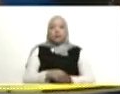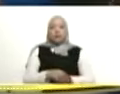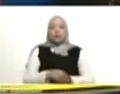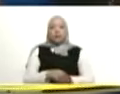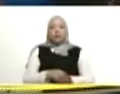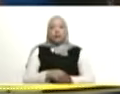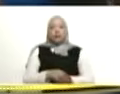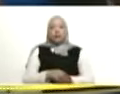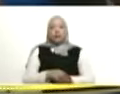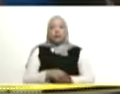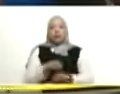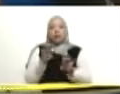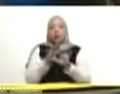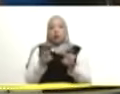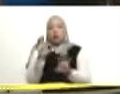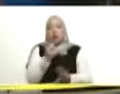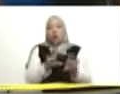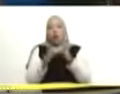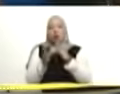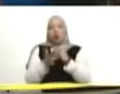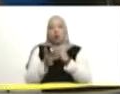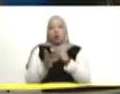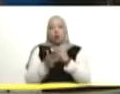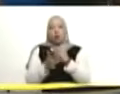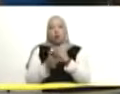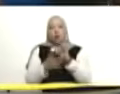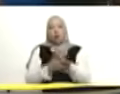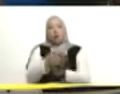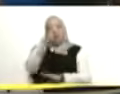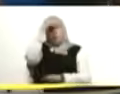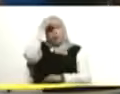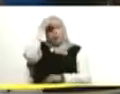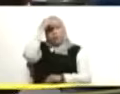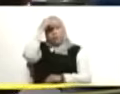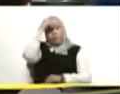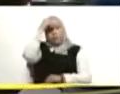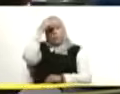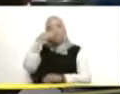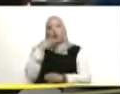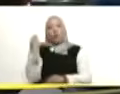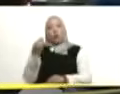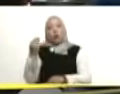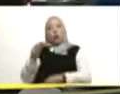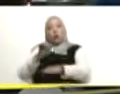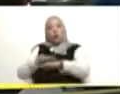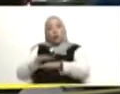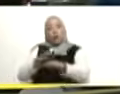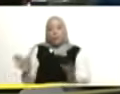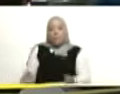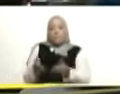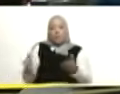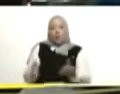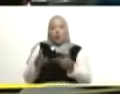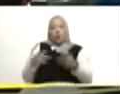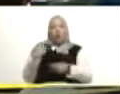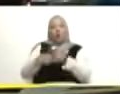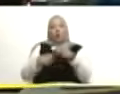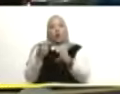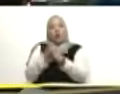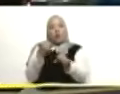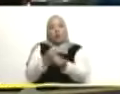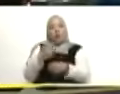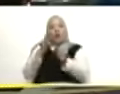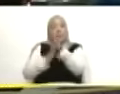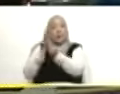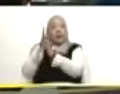El primero, educación, ciencia y tecnología. Vamos a aprender. Vamos, juventud. El segundo, producción, trabajo y